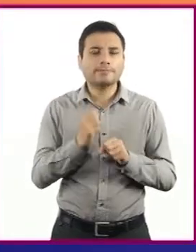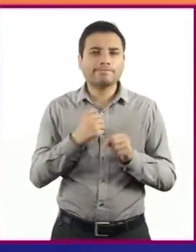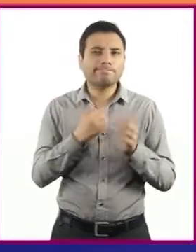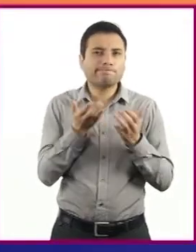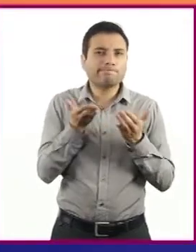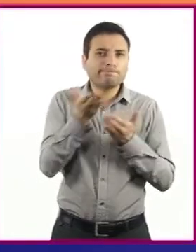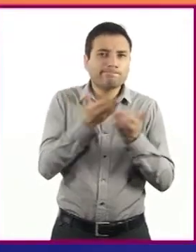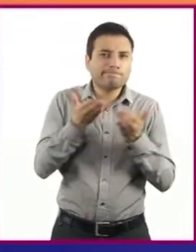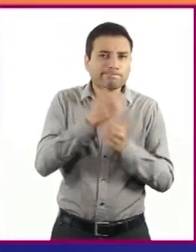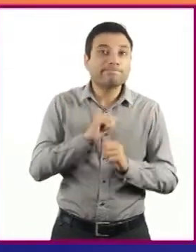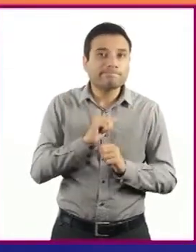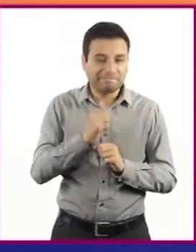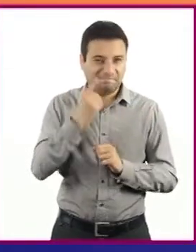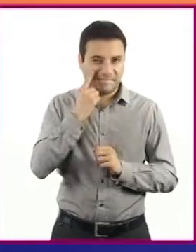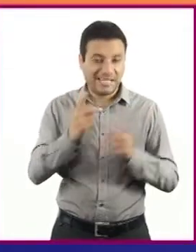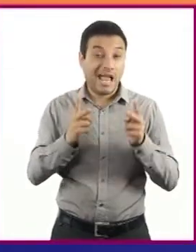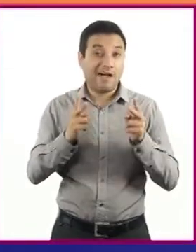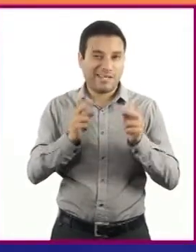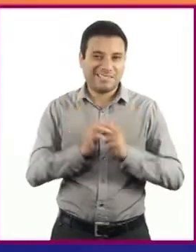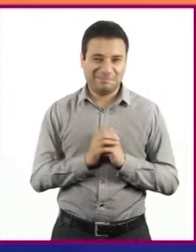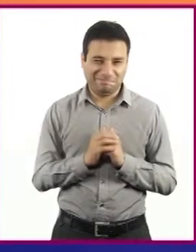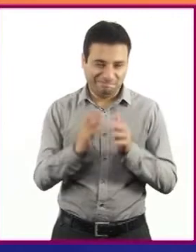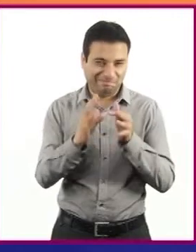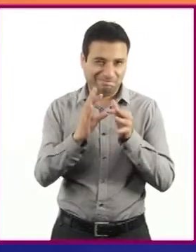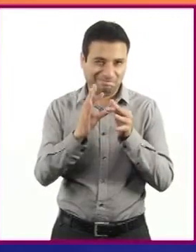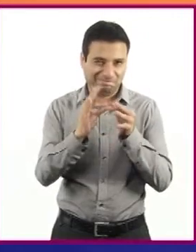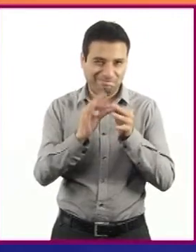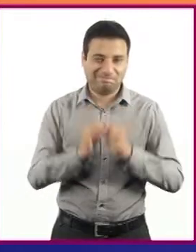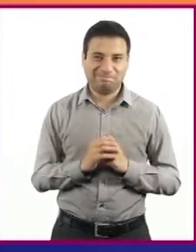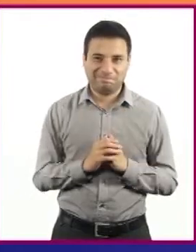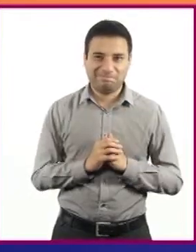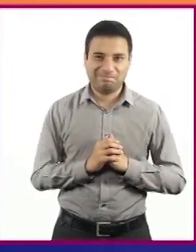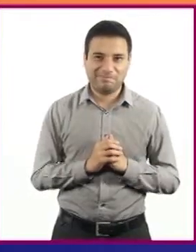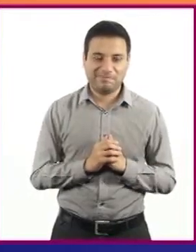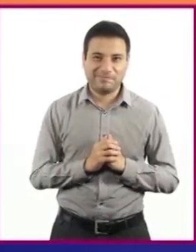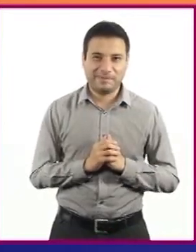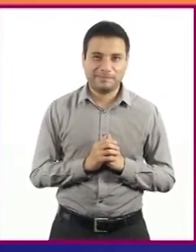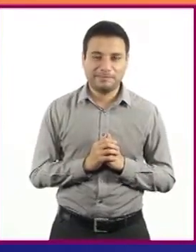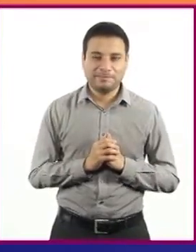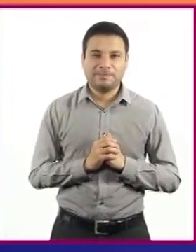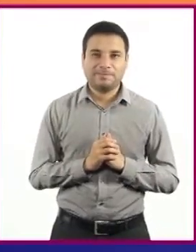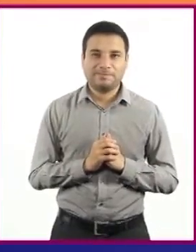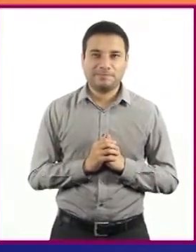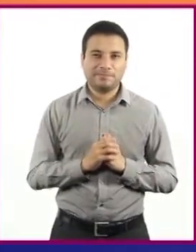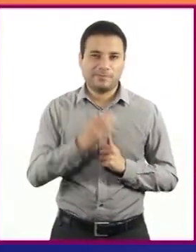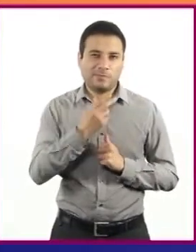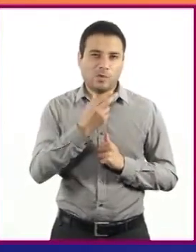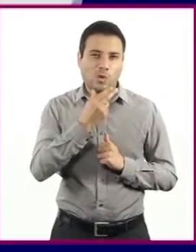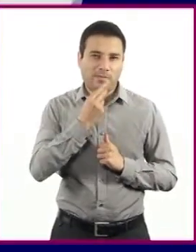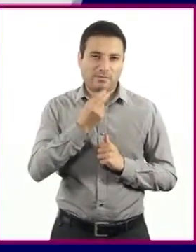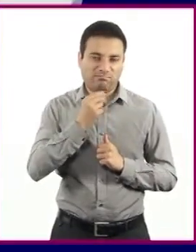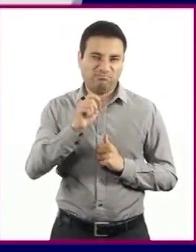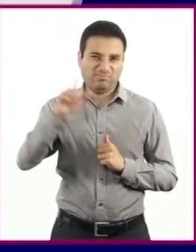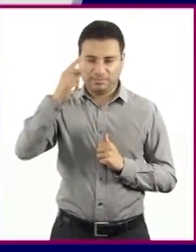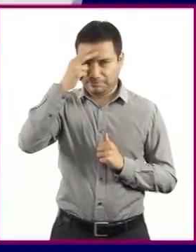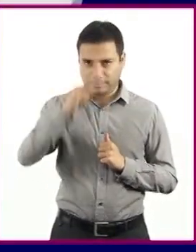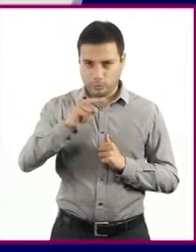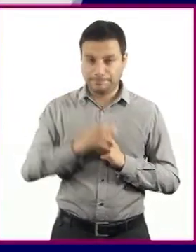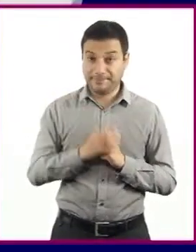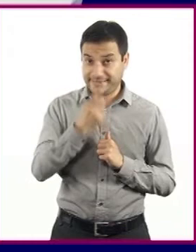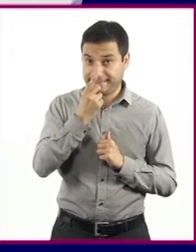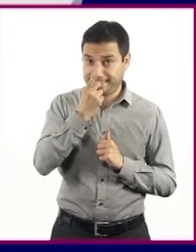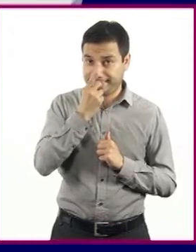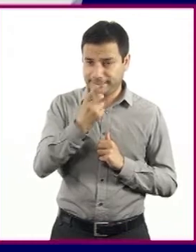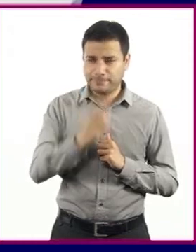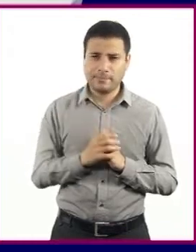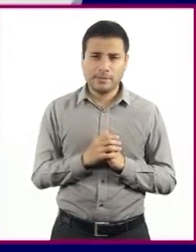con ustedes la siguiente frase célebre de Rui Pérez Tamayo, investigador y divulgación de ciencia mexicano. La verdad es que